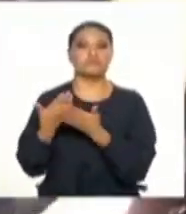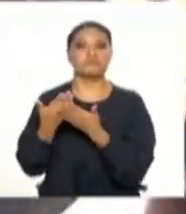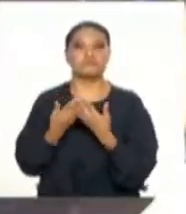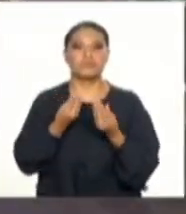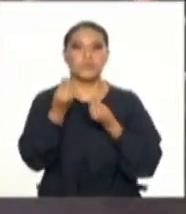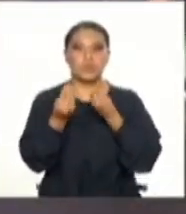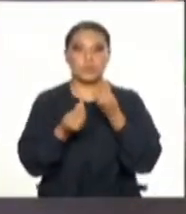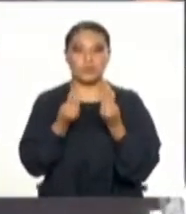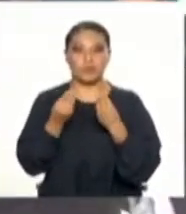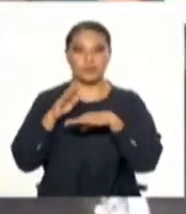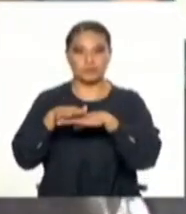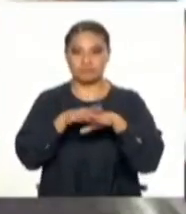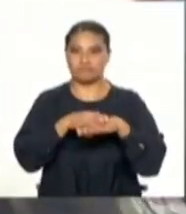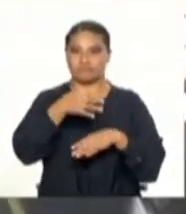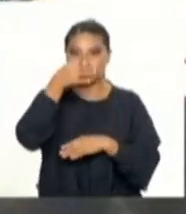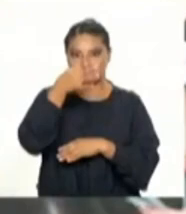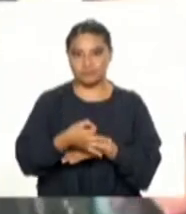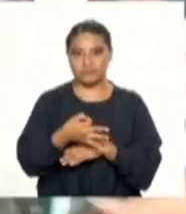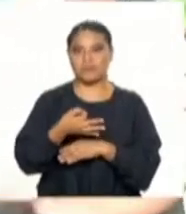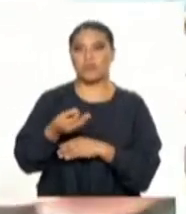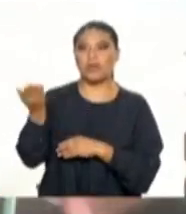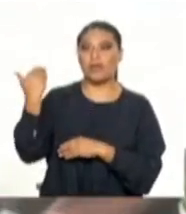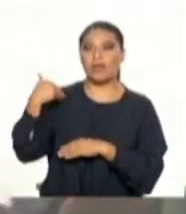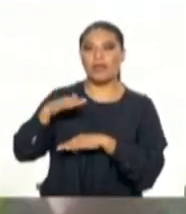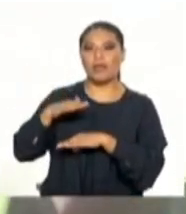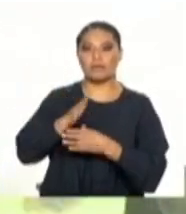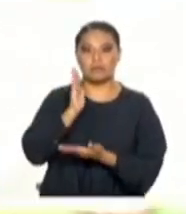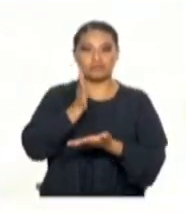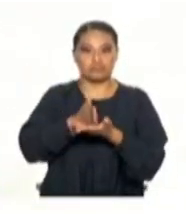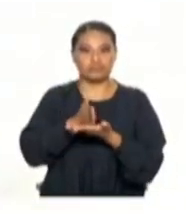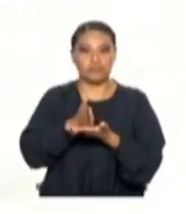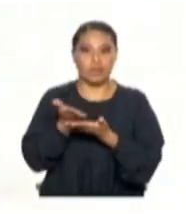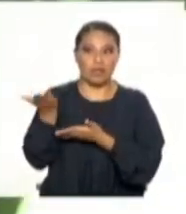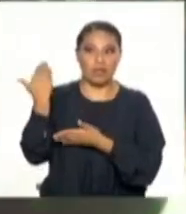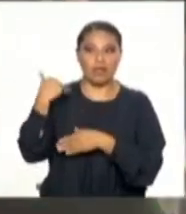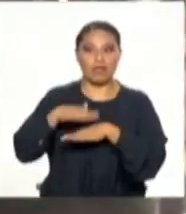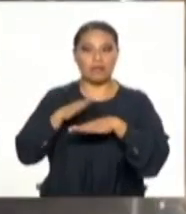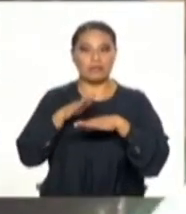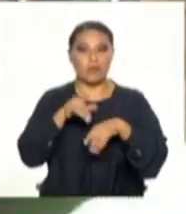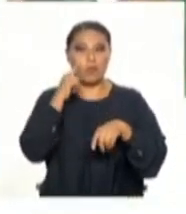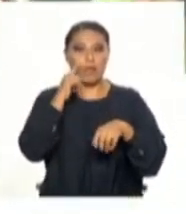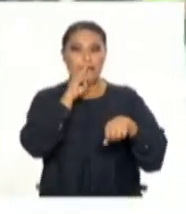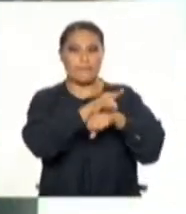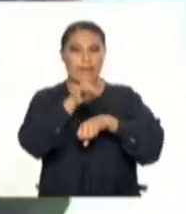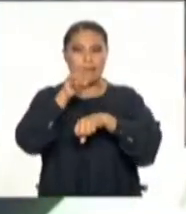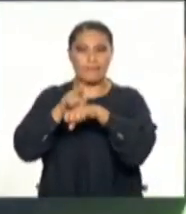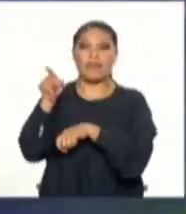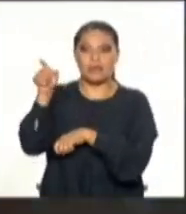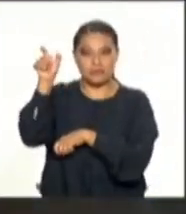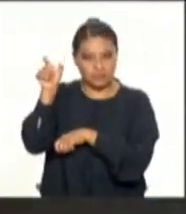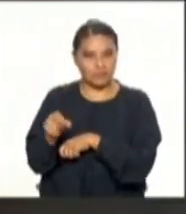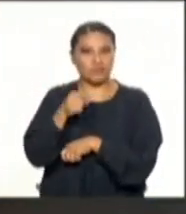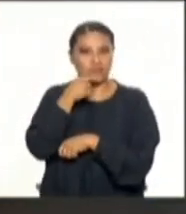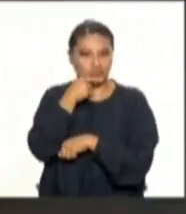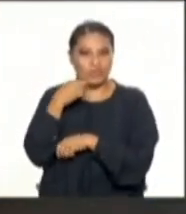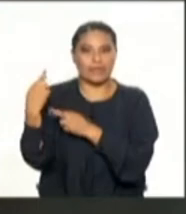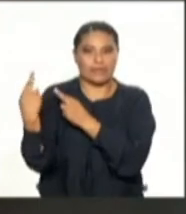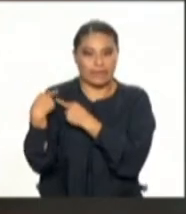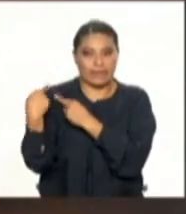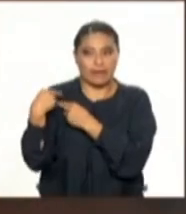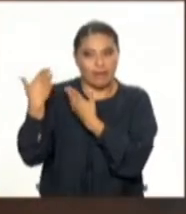autoridades y a cumplir la sanción o la condena que corresponde, sí, por esta estafa múltiple que realizó a cientos